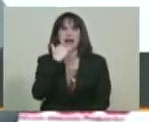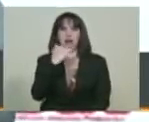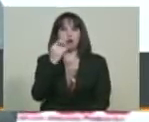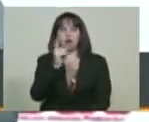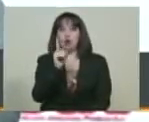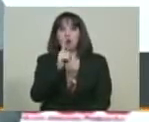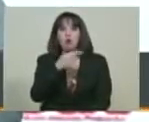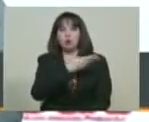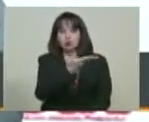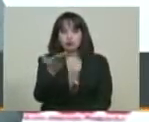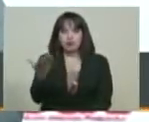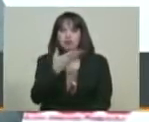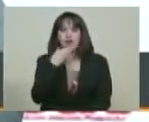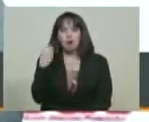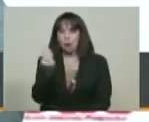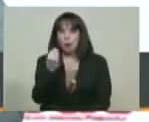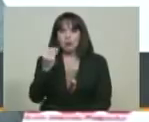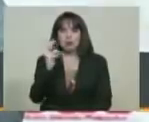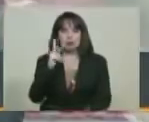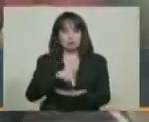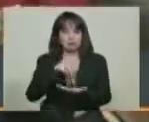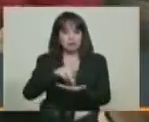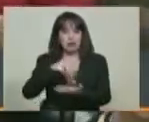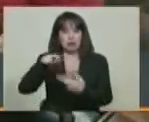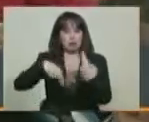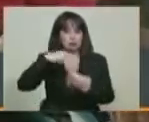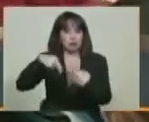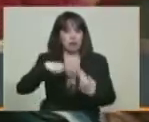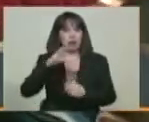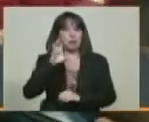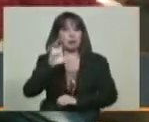muchachos. Es la juventud revolucionaria, patriota.